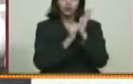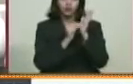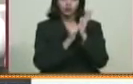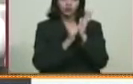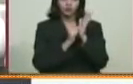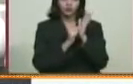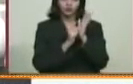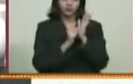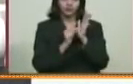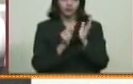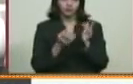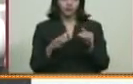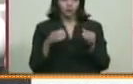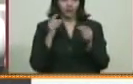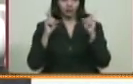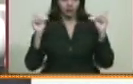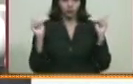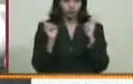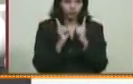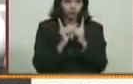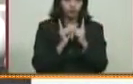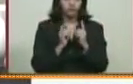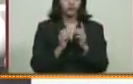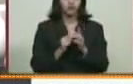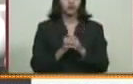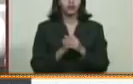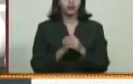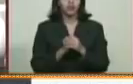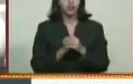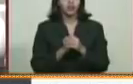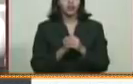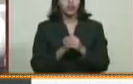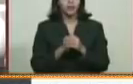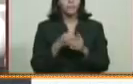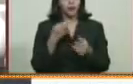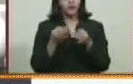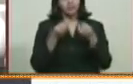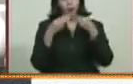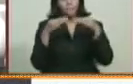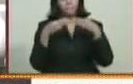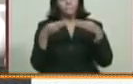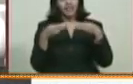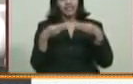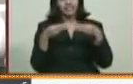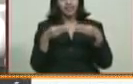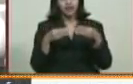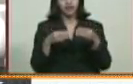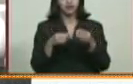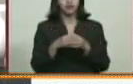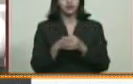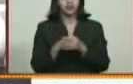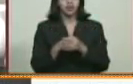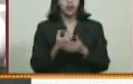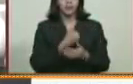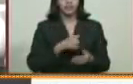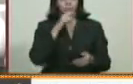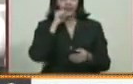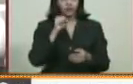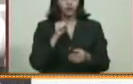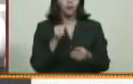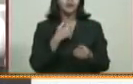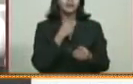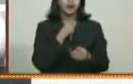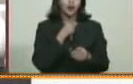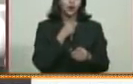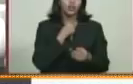a recién, seguramente terminando el programa, vamos a tener mensajes de parte del presidente Nicolás Maduro, pero sí me